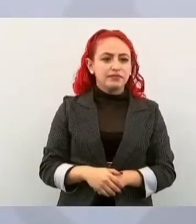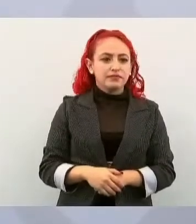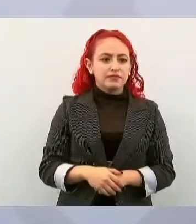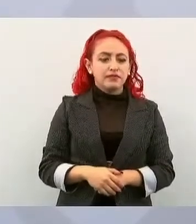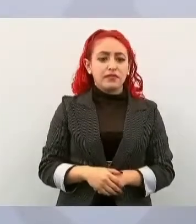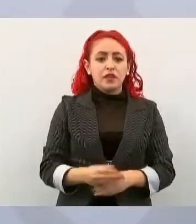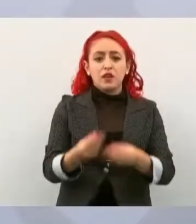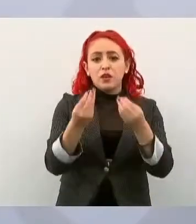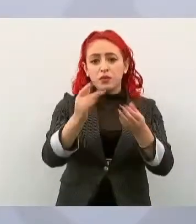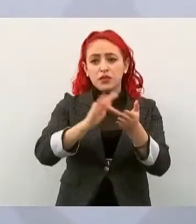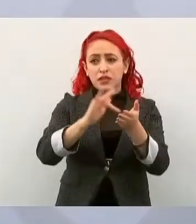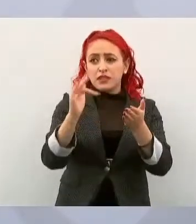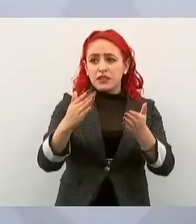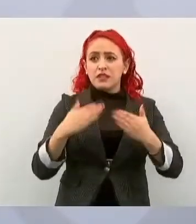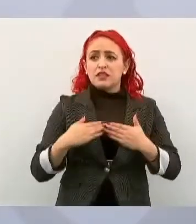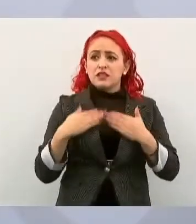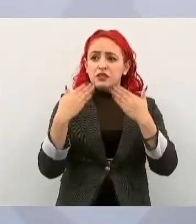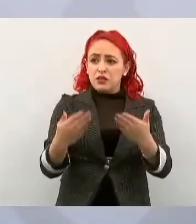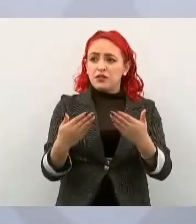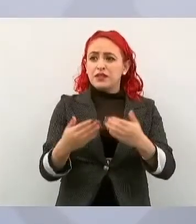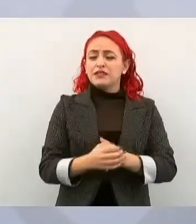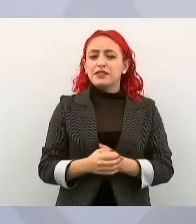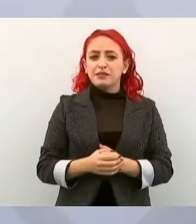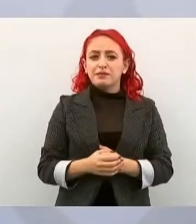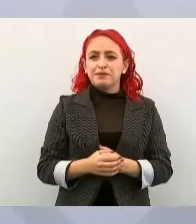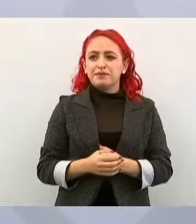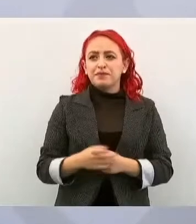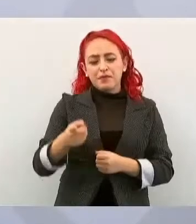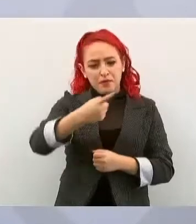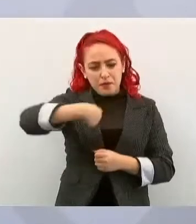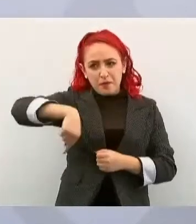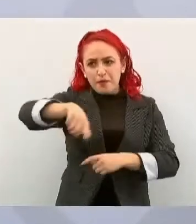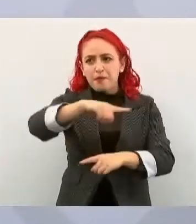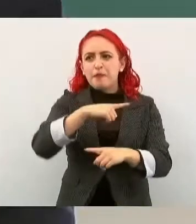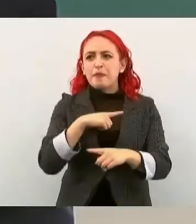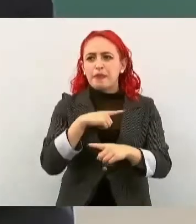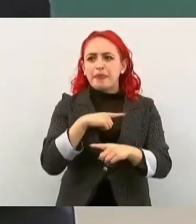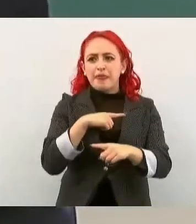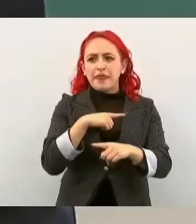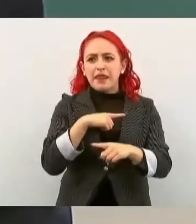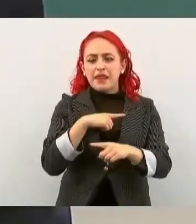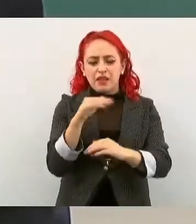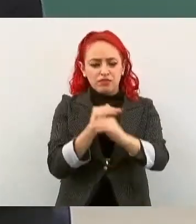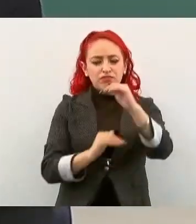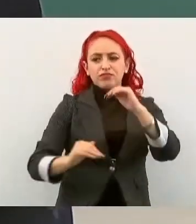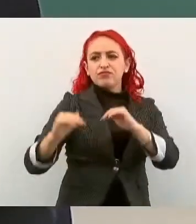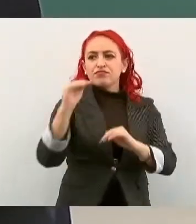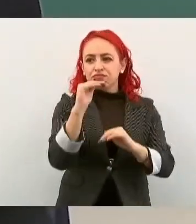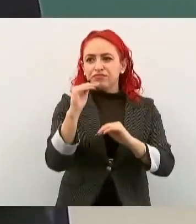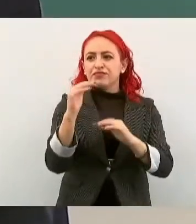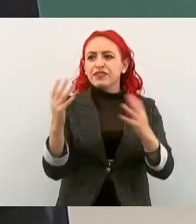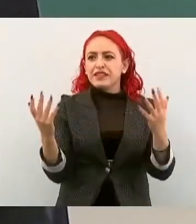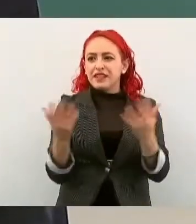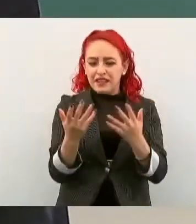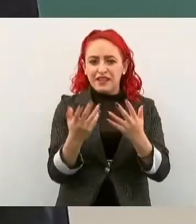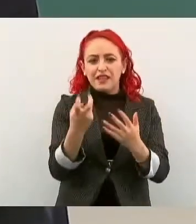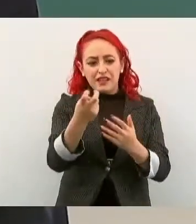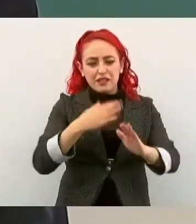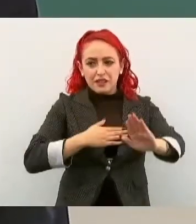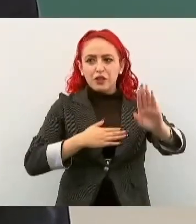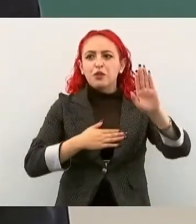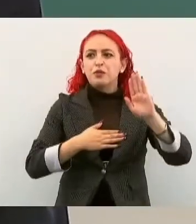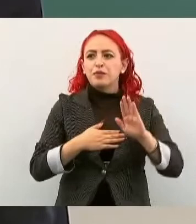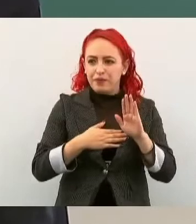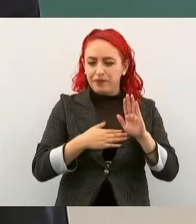Y muchas gracias por la confianza. Y nosotros vamos a estar a la altura de este